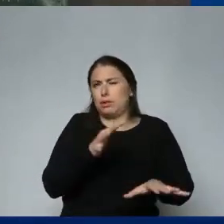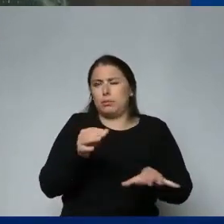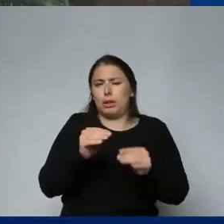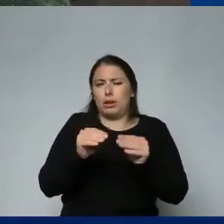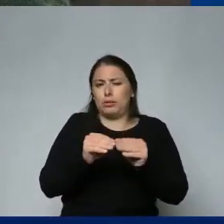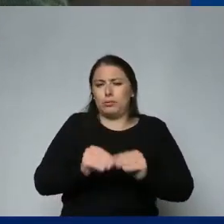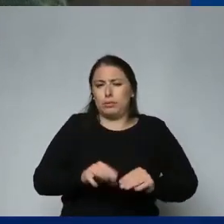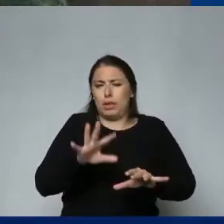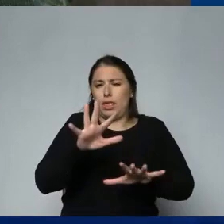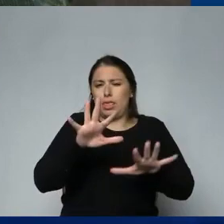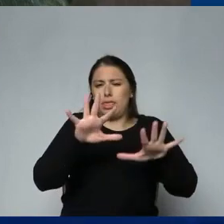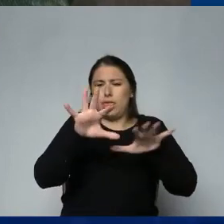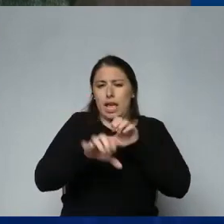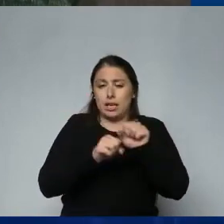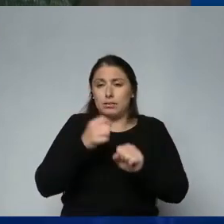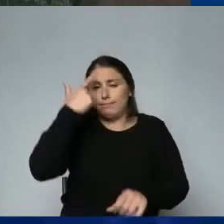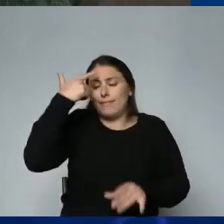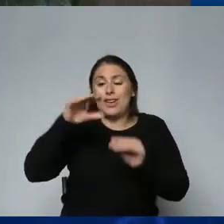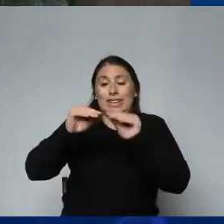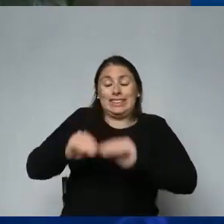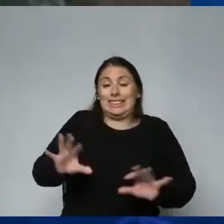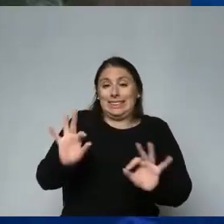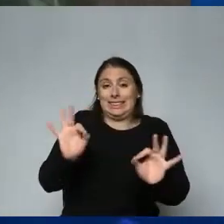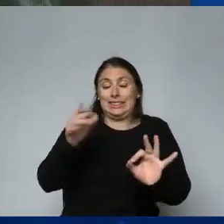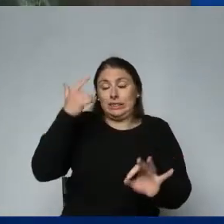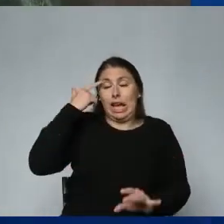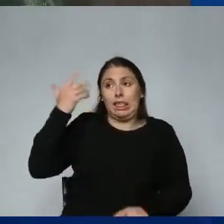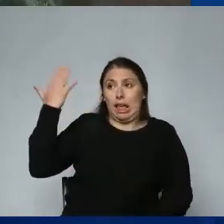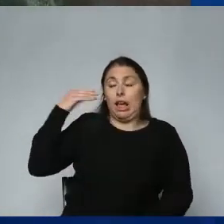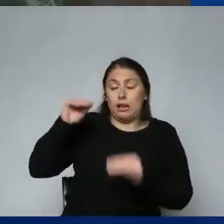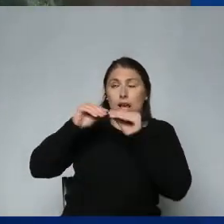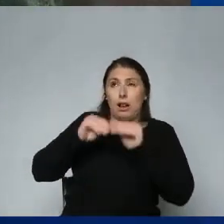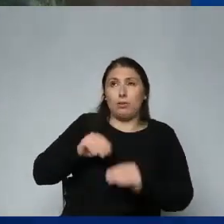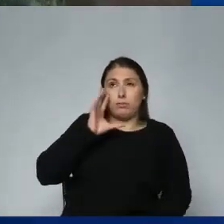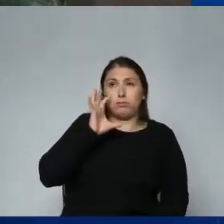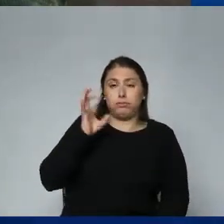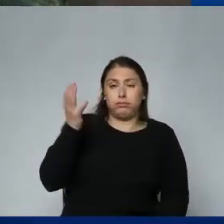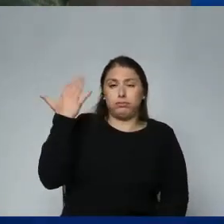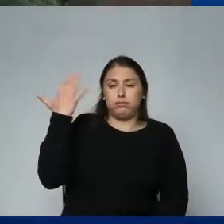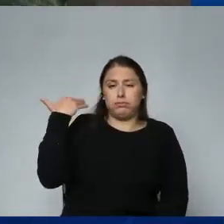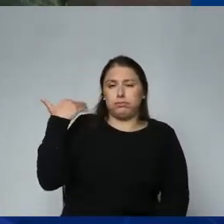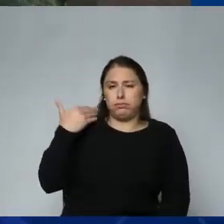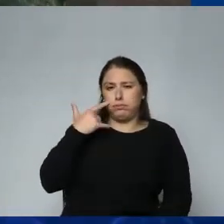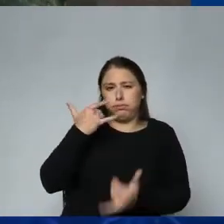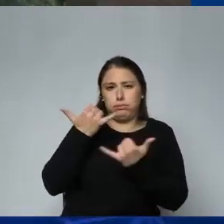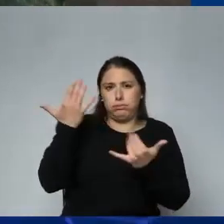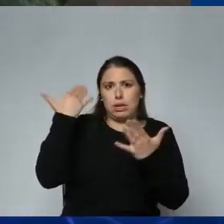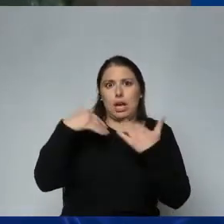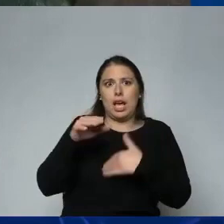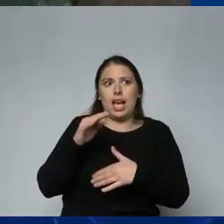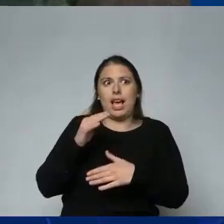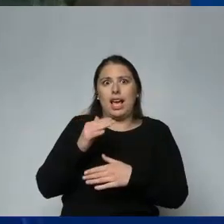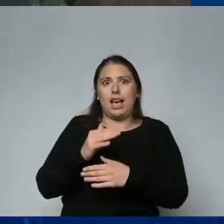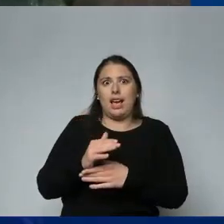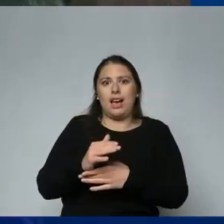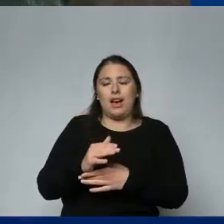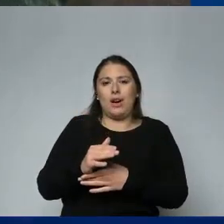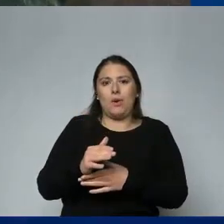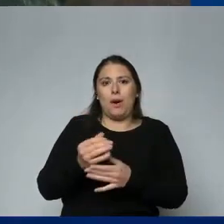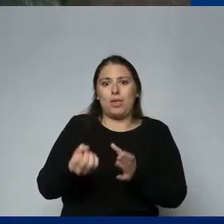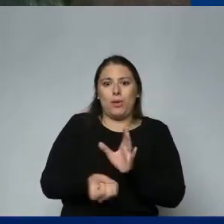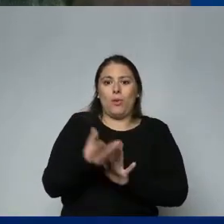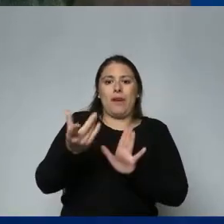cuentas, pero no quiero ni sacarlo. Yo había sacado la cuenta, me acuerdo, hace tiempo, antes de salir de esta